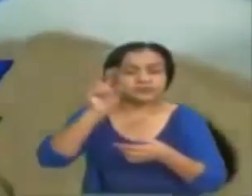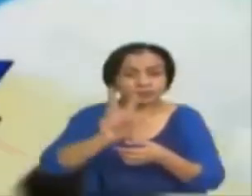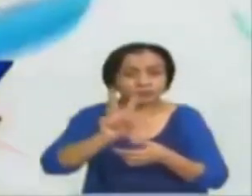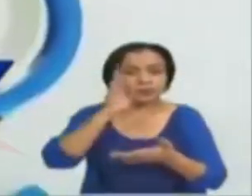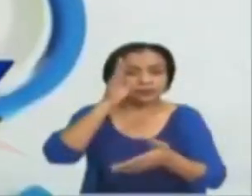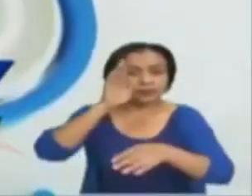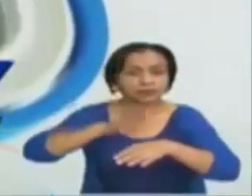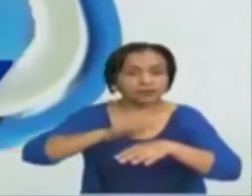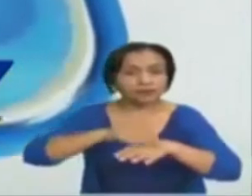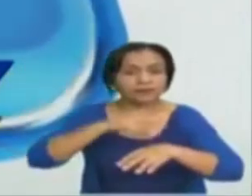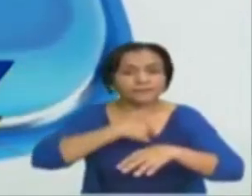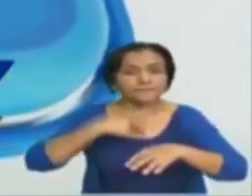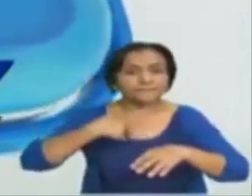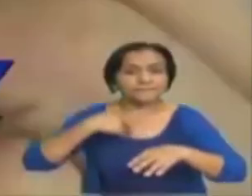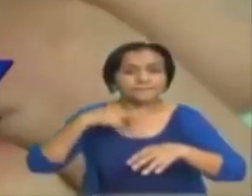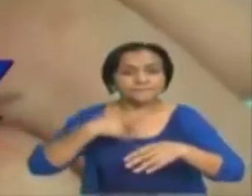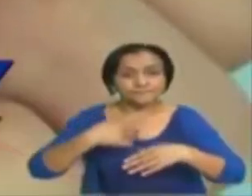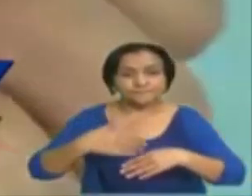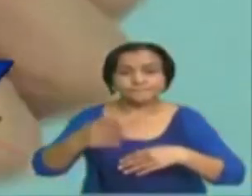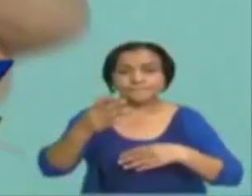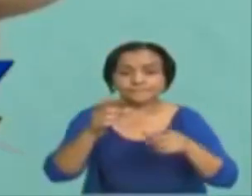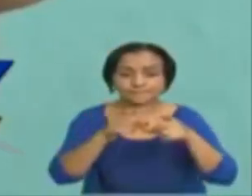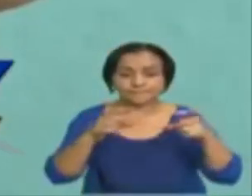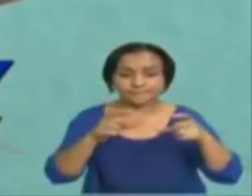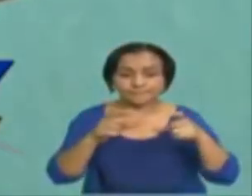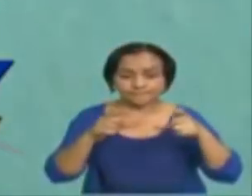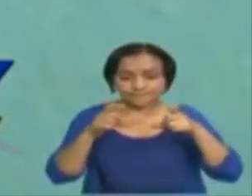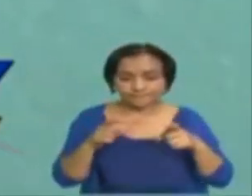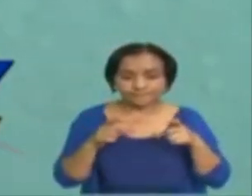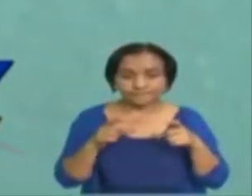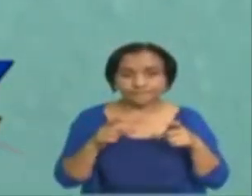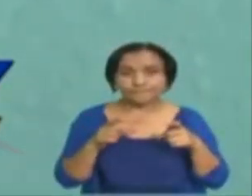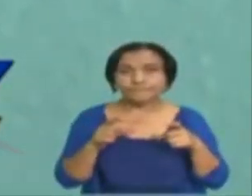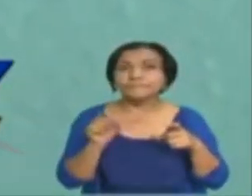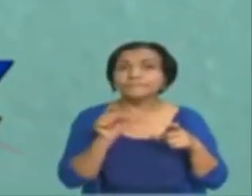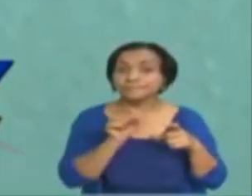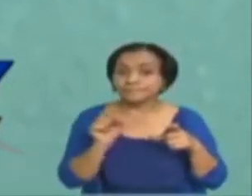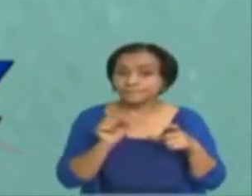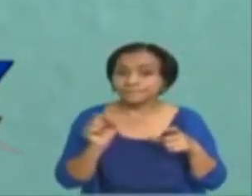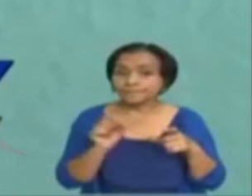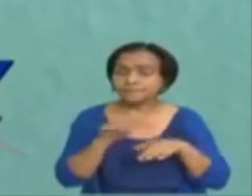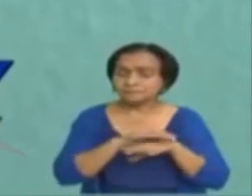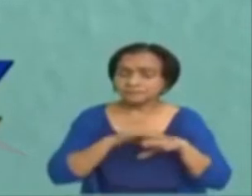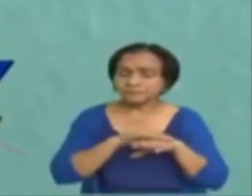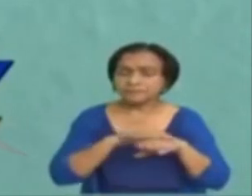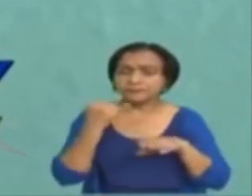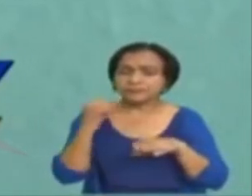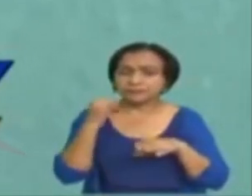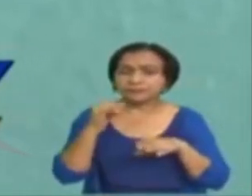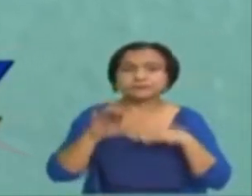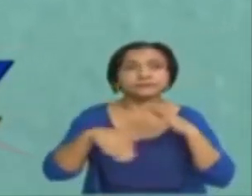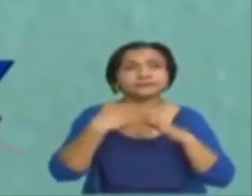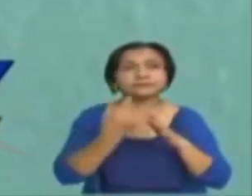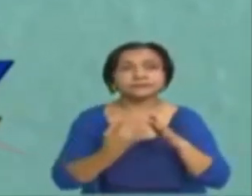de los hospitales y centros de salud del país, afirmaron las autoridades de salud. La vocera del gobierno y vicepresidenta de